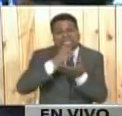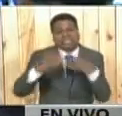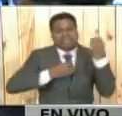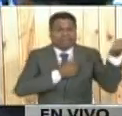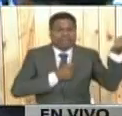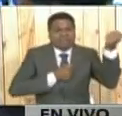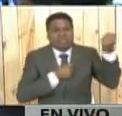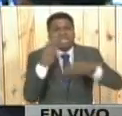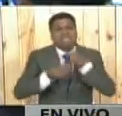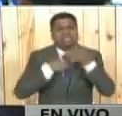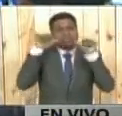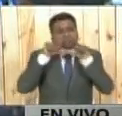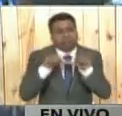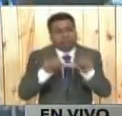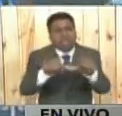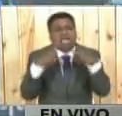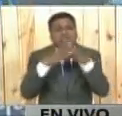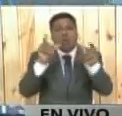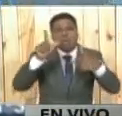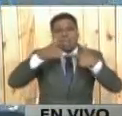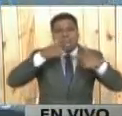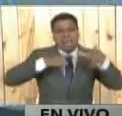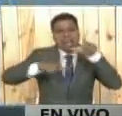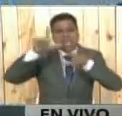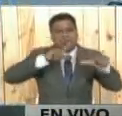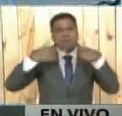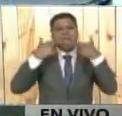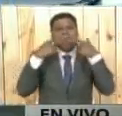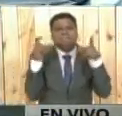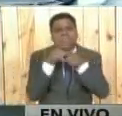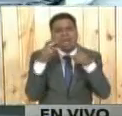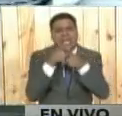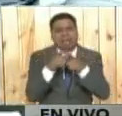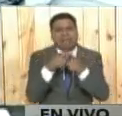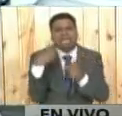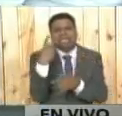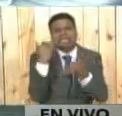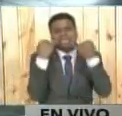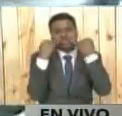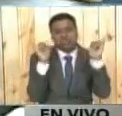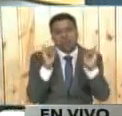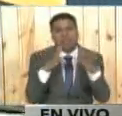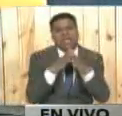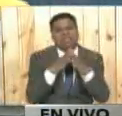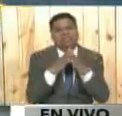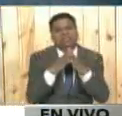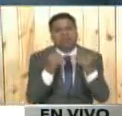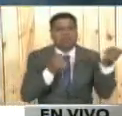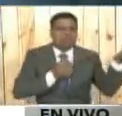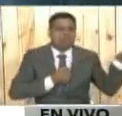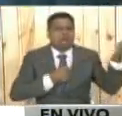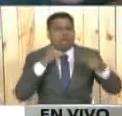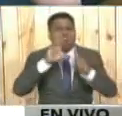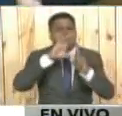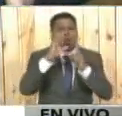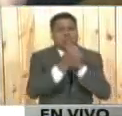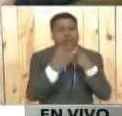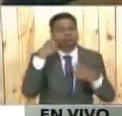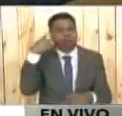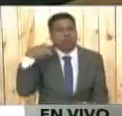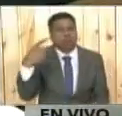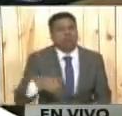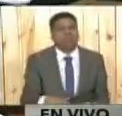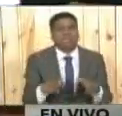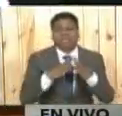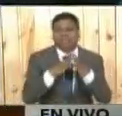lograron mantener el lenguaje, era lo único que los unificaba, y las costumbres, el jibarito, todo eso se sostuvo con